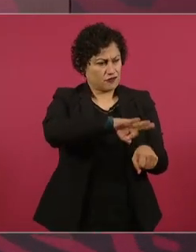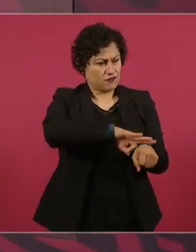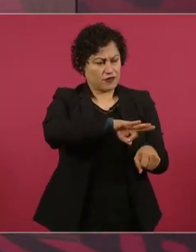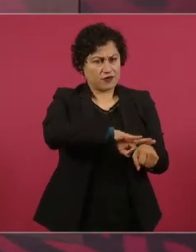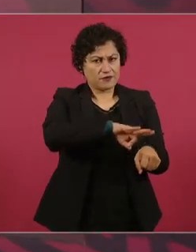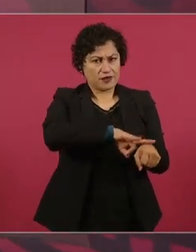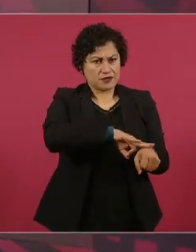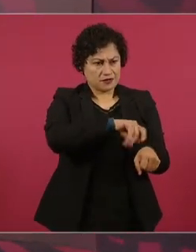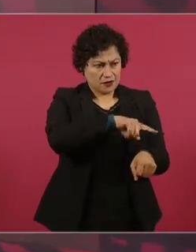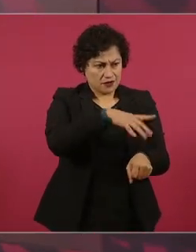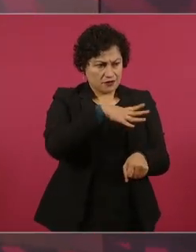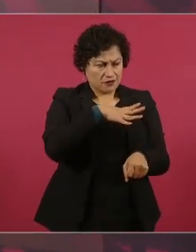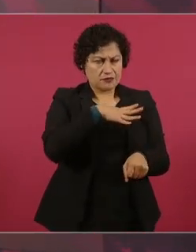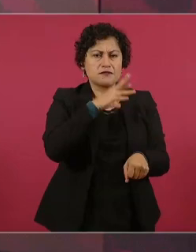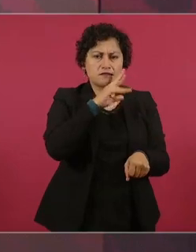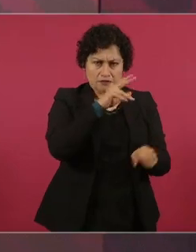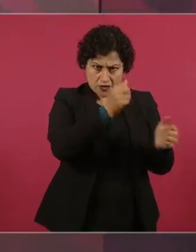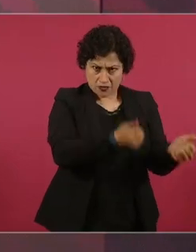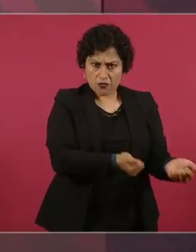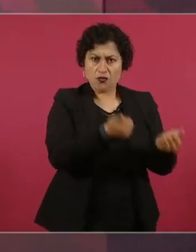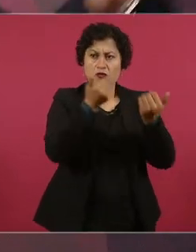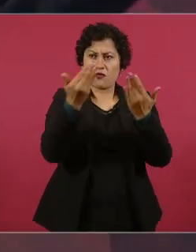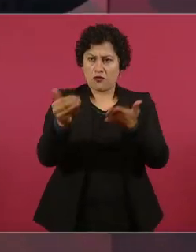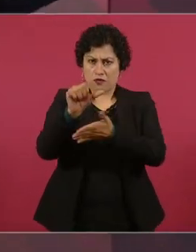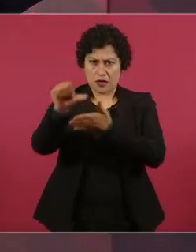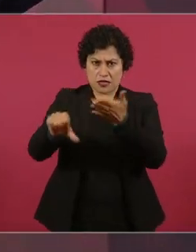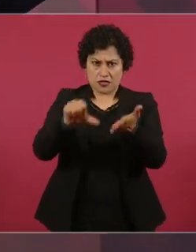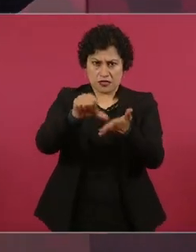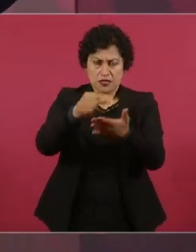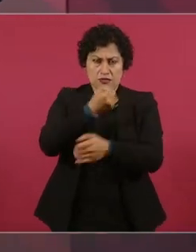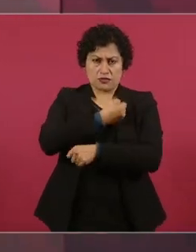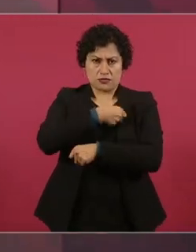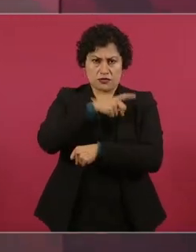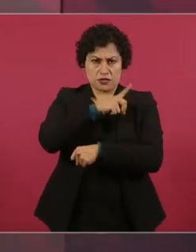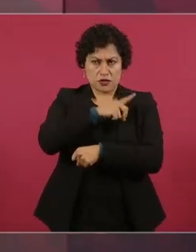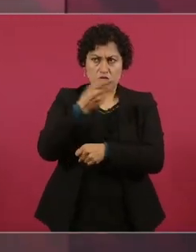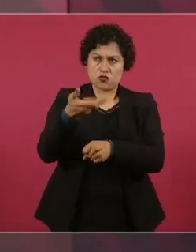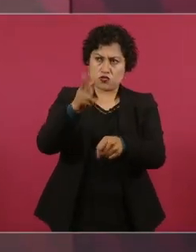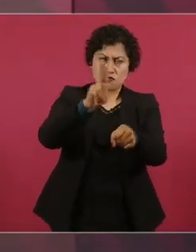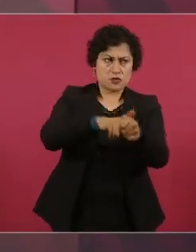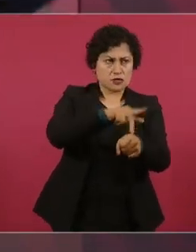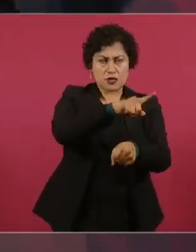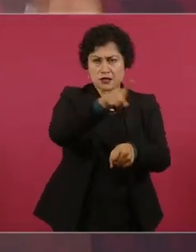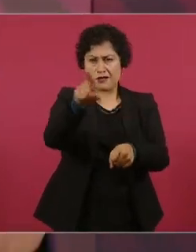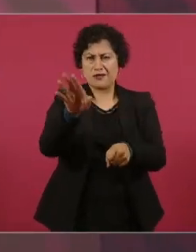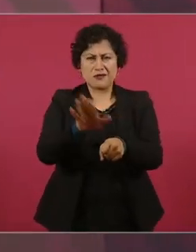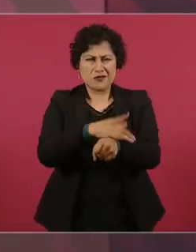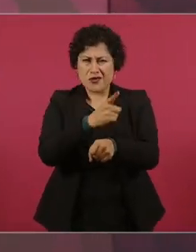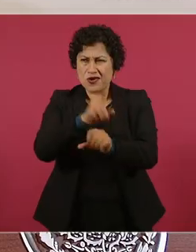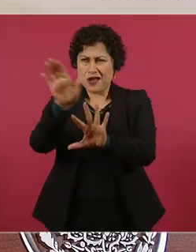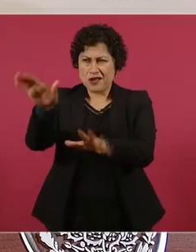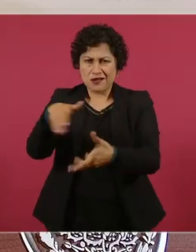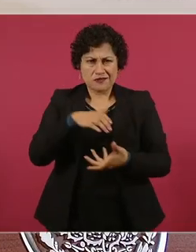centros de salud, en los hospitales? ¿Por qué los concentran en los